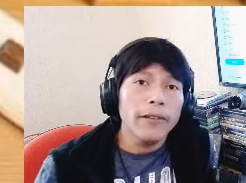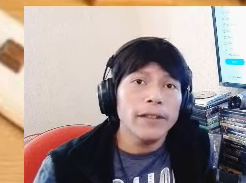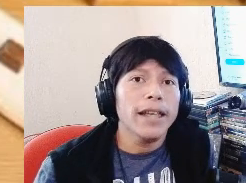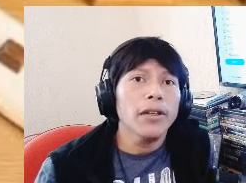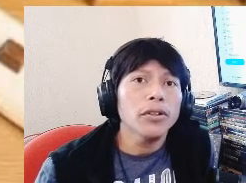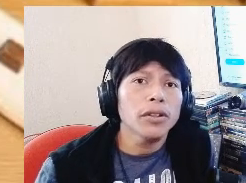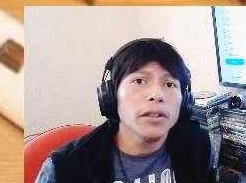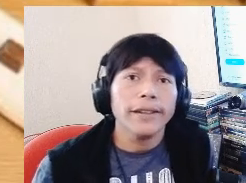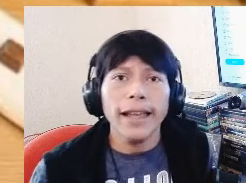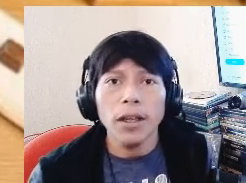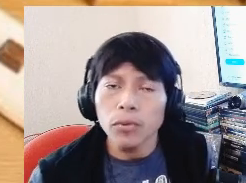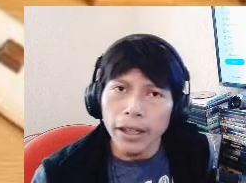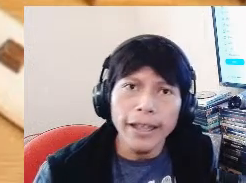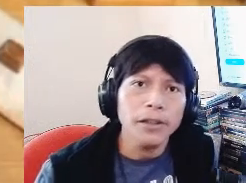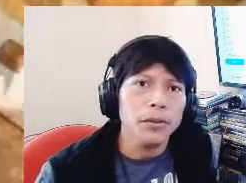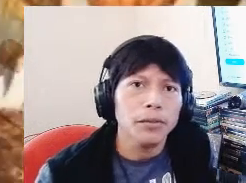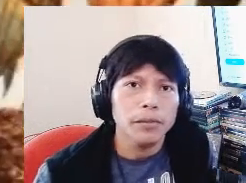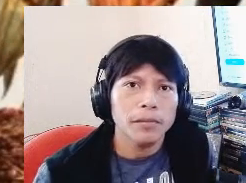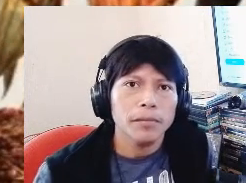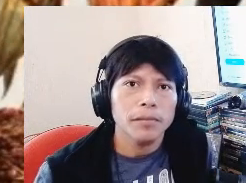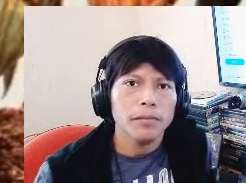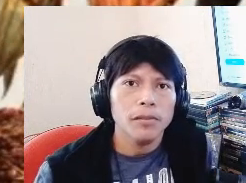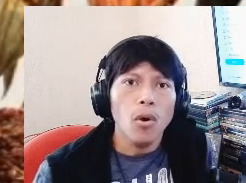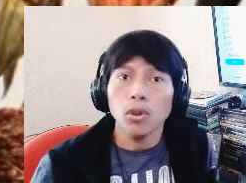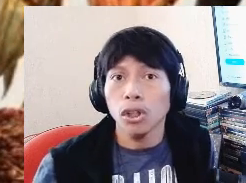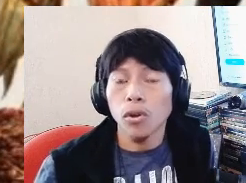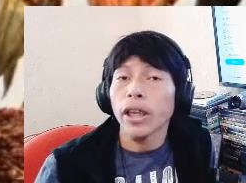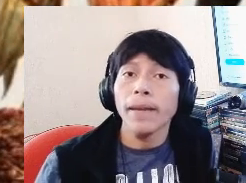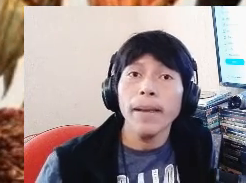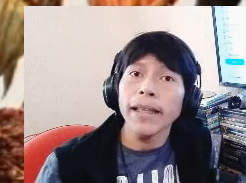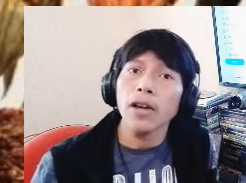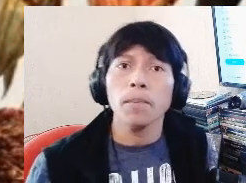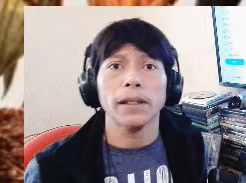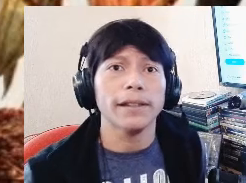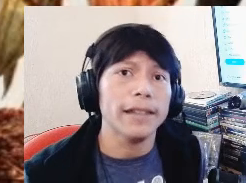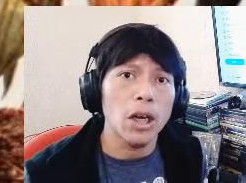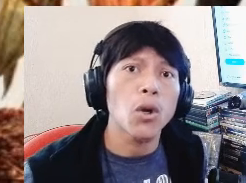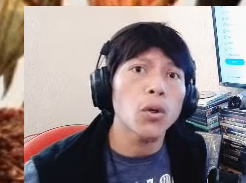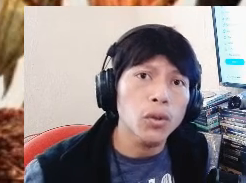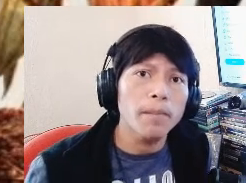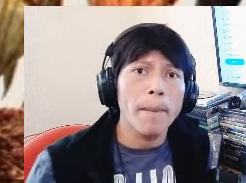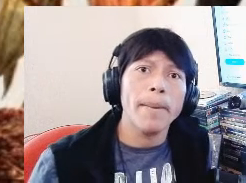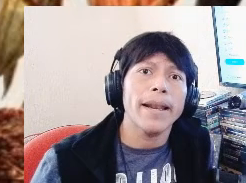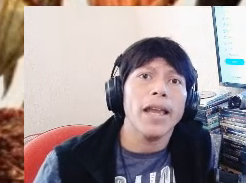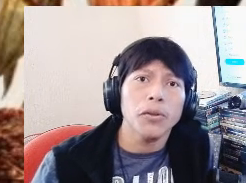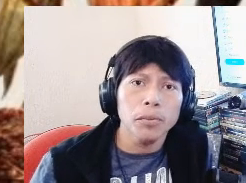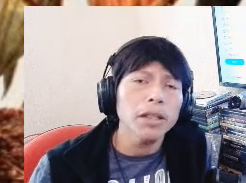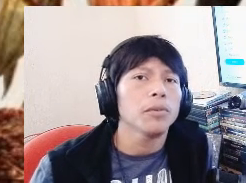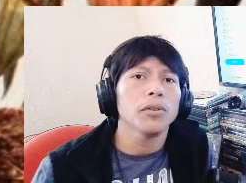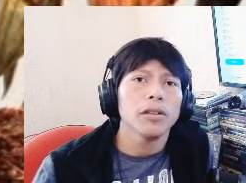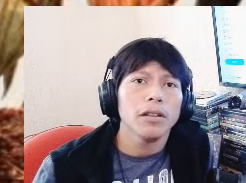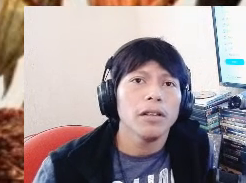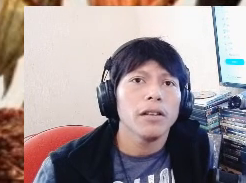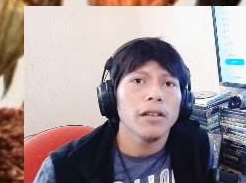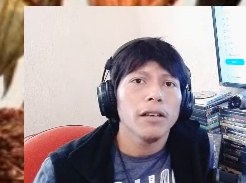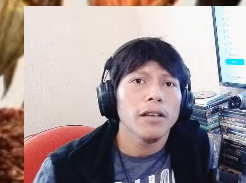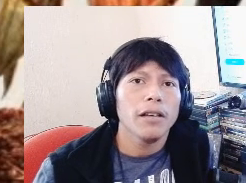los beneficiarios que tengan un ingreso. O si no quieren venderlo, pues que lo consuman para ellos